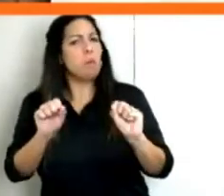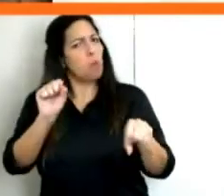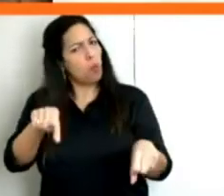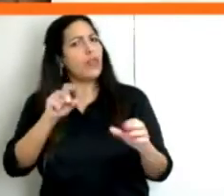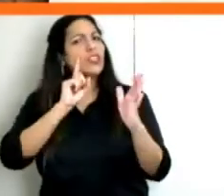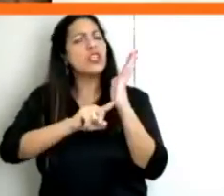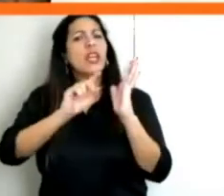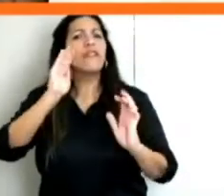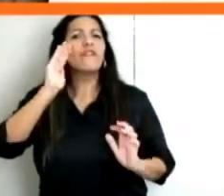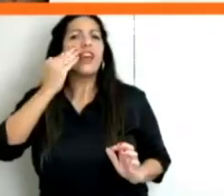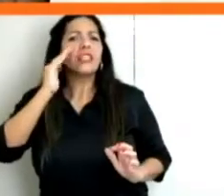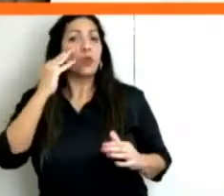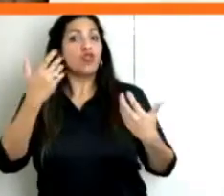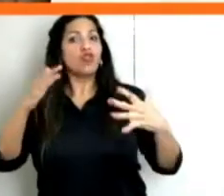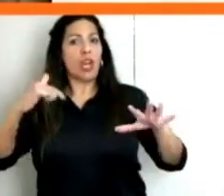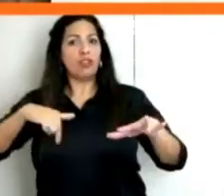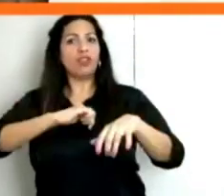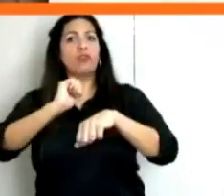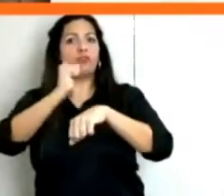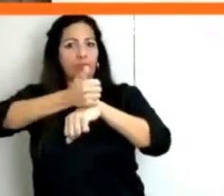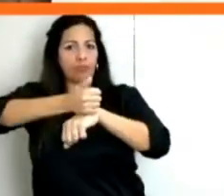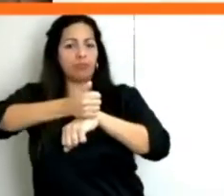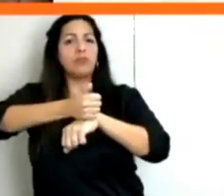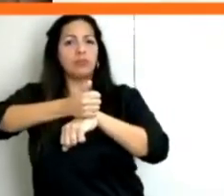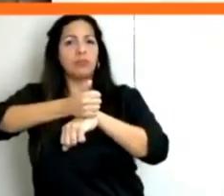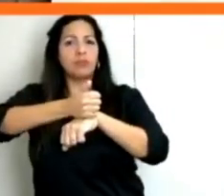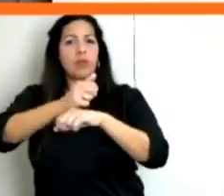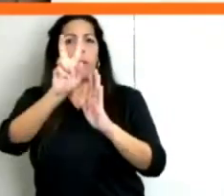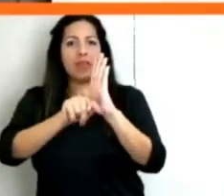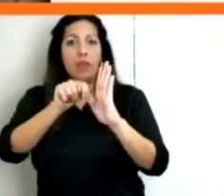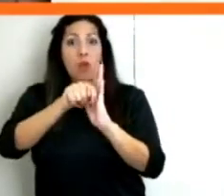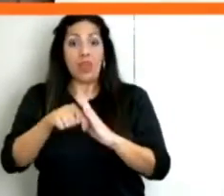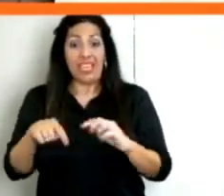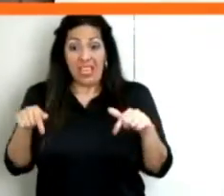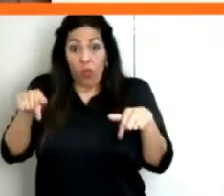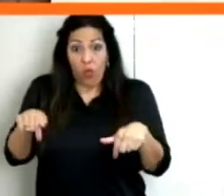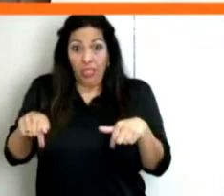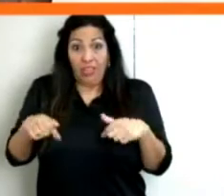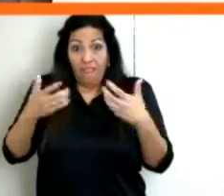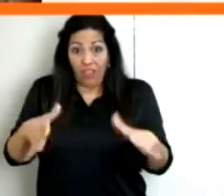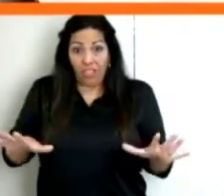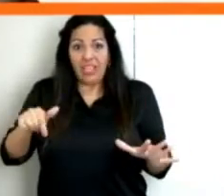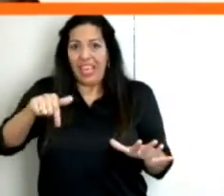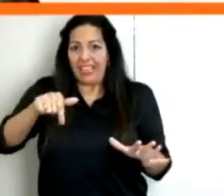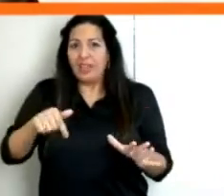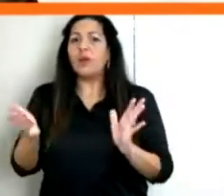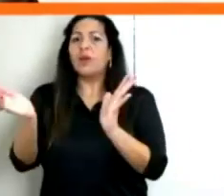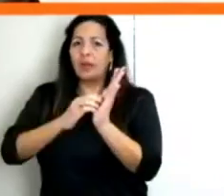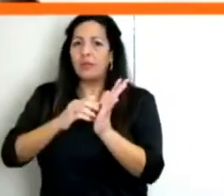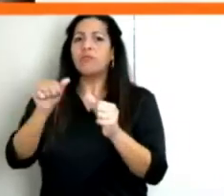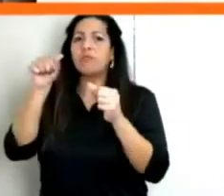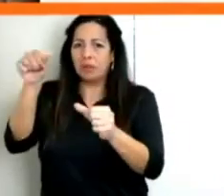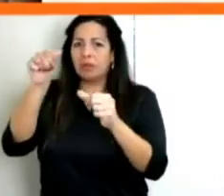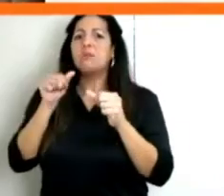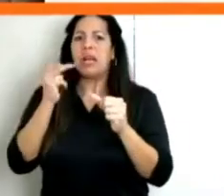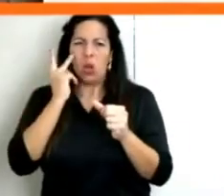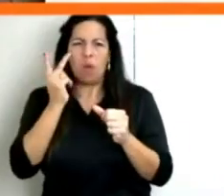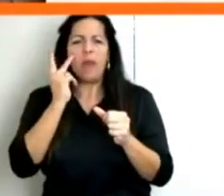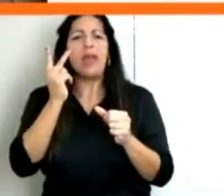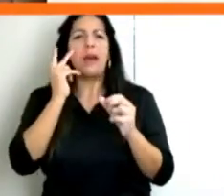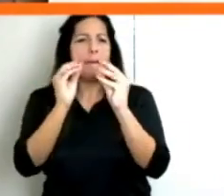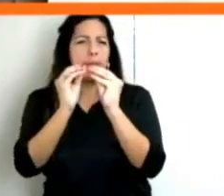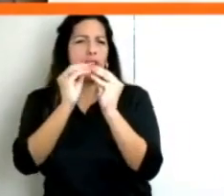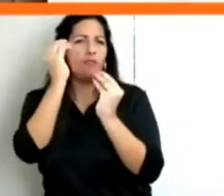en Facebook el video que tenemos establecido, y una vez terminemos obviamente este Facebook Live, vamos a postear también lo que tiene el Facebook Live, así como otra